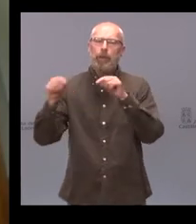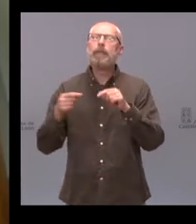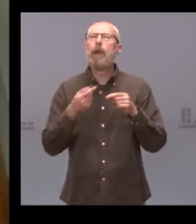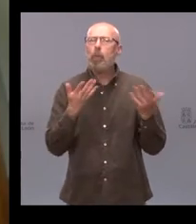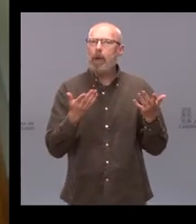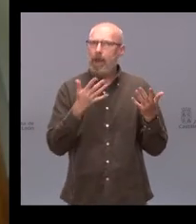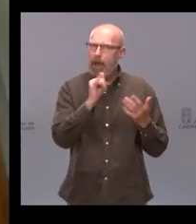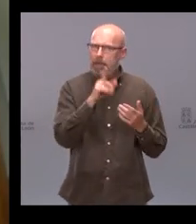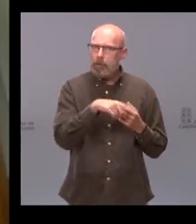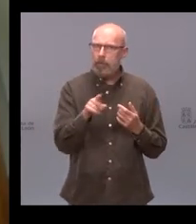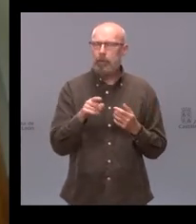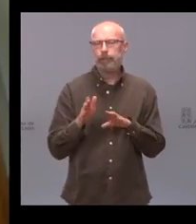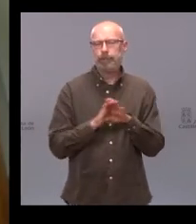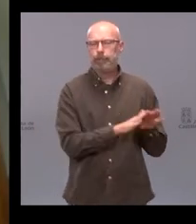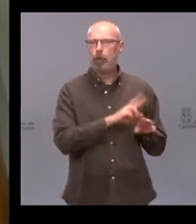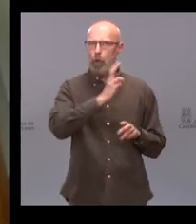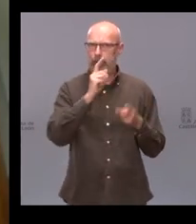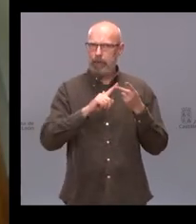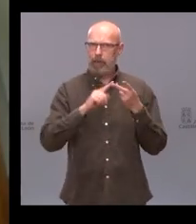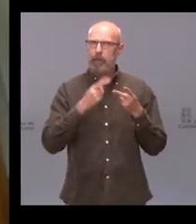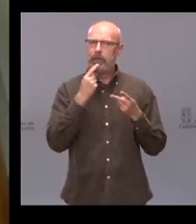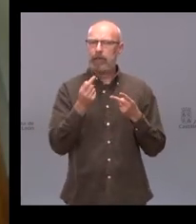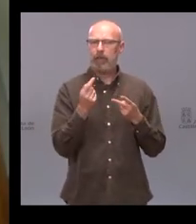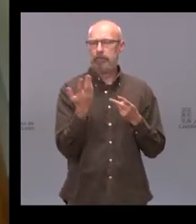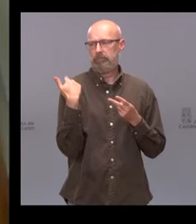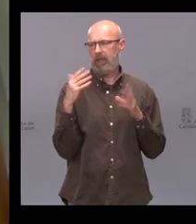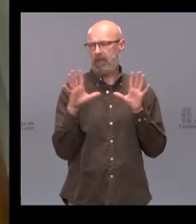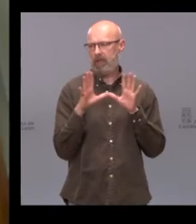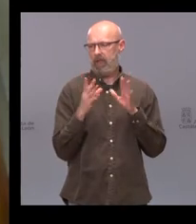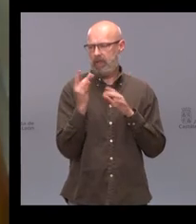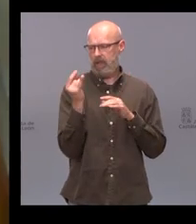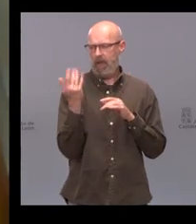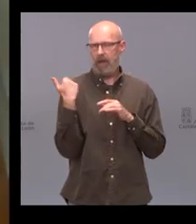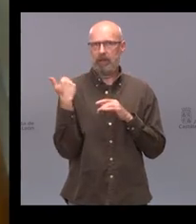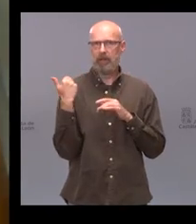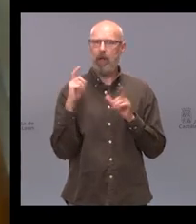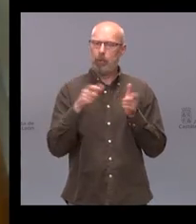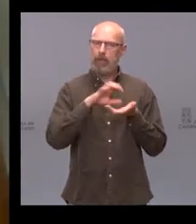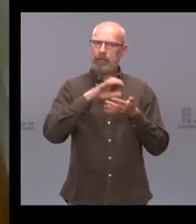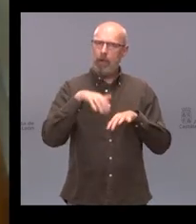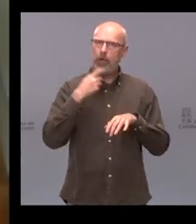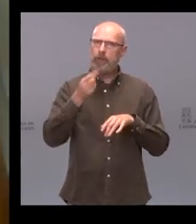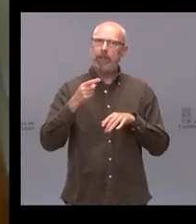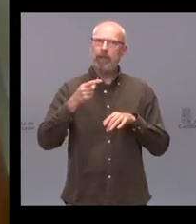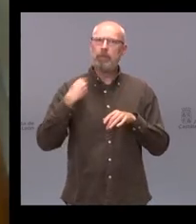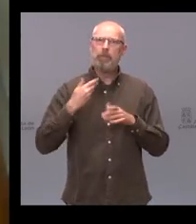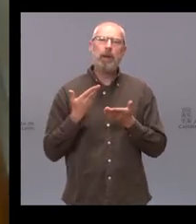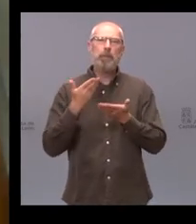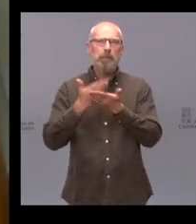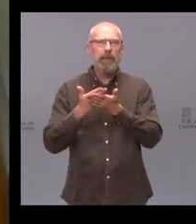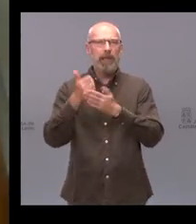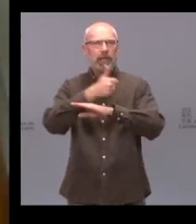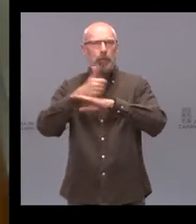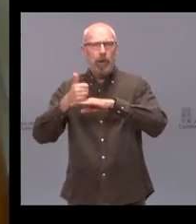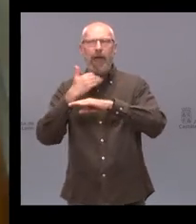la Junta, que hace 10 días descartaba por completo solicitar una limitación de un derecho fundamental, porque era algo que la justicia ya le